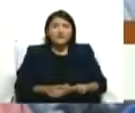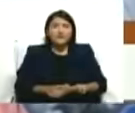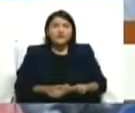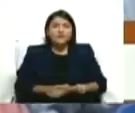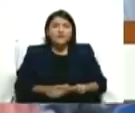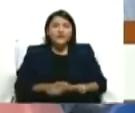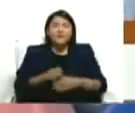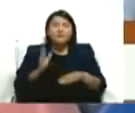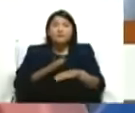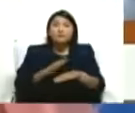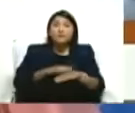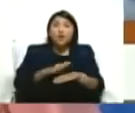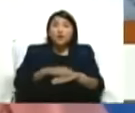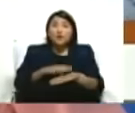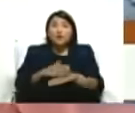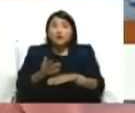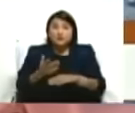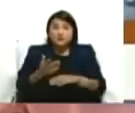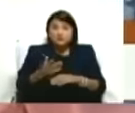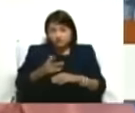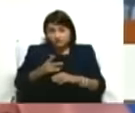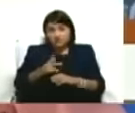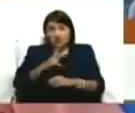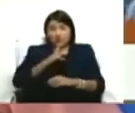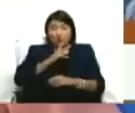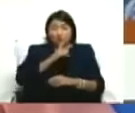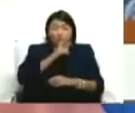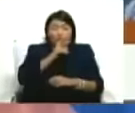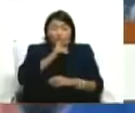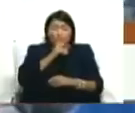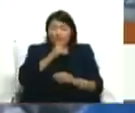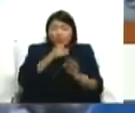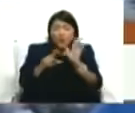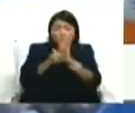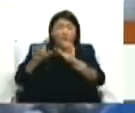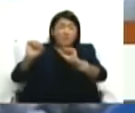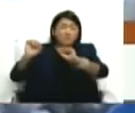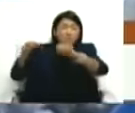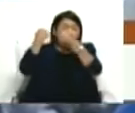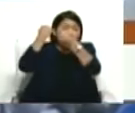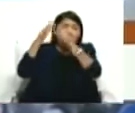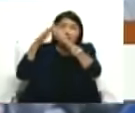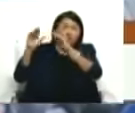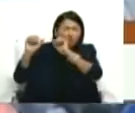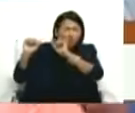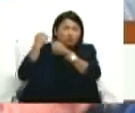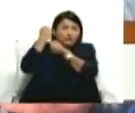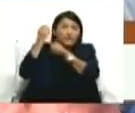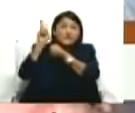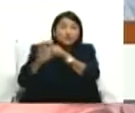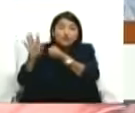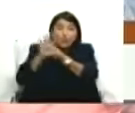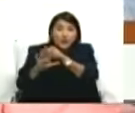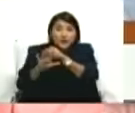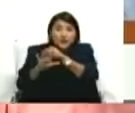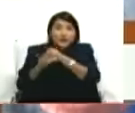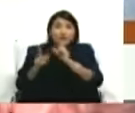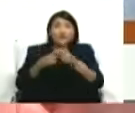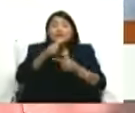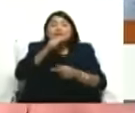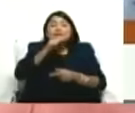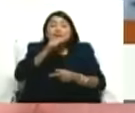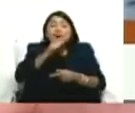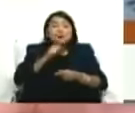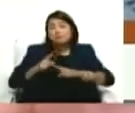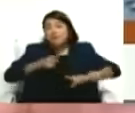frente al grosero, criminal e ilegítimo bloqueo contra Venezuela. Quienes han estado a la vanguardia son